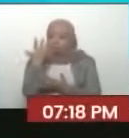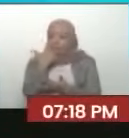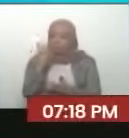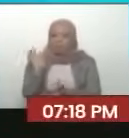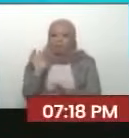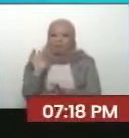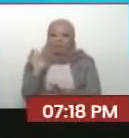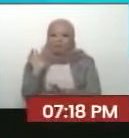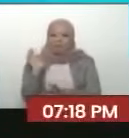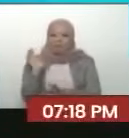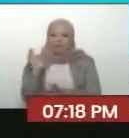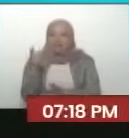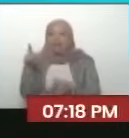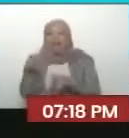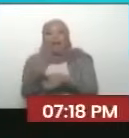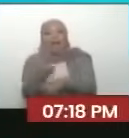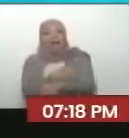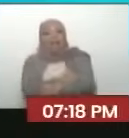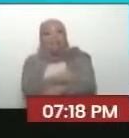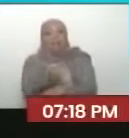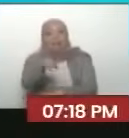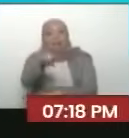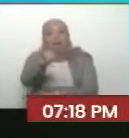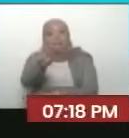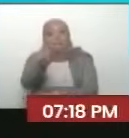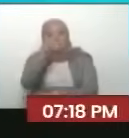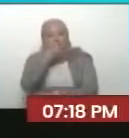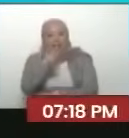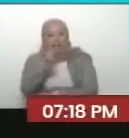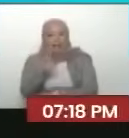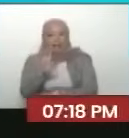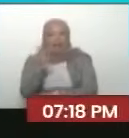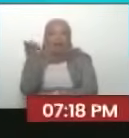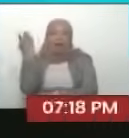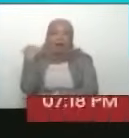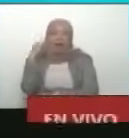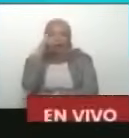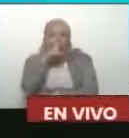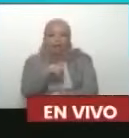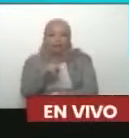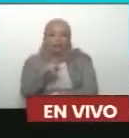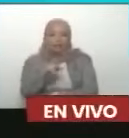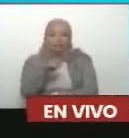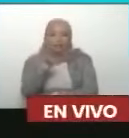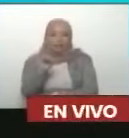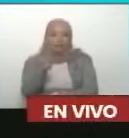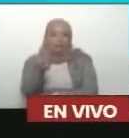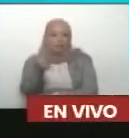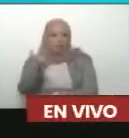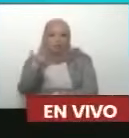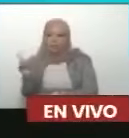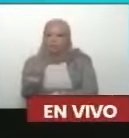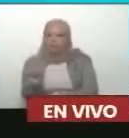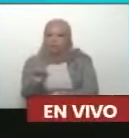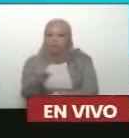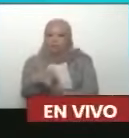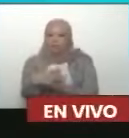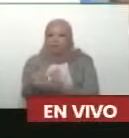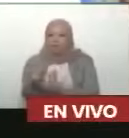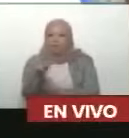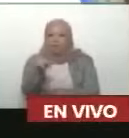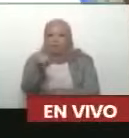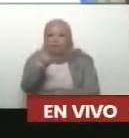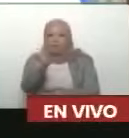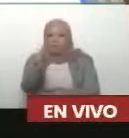Antes era pásame tu pin. Hace años. Yulimar no es esa generación. De dame tu pin.